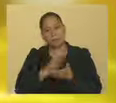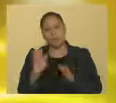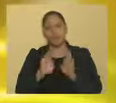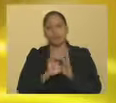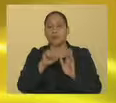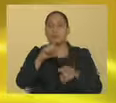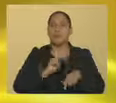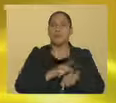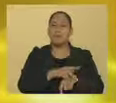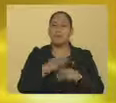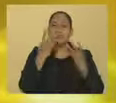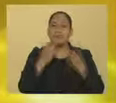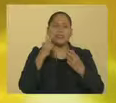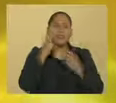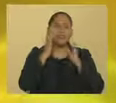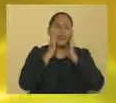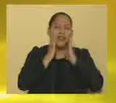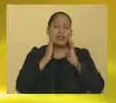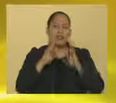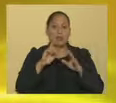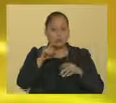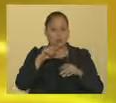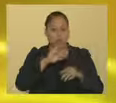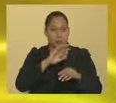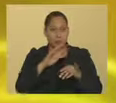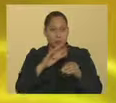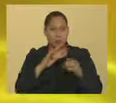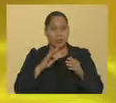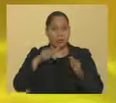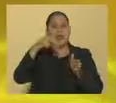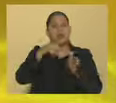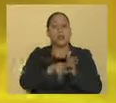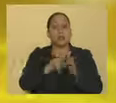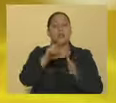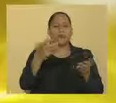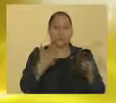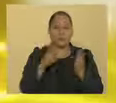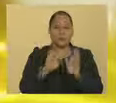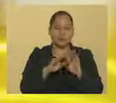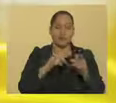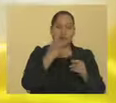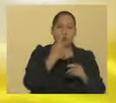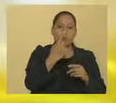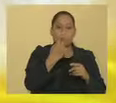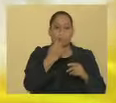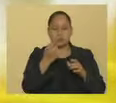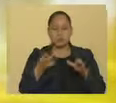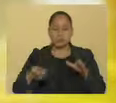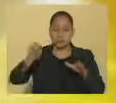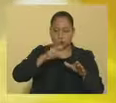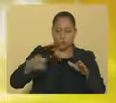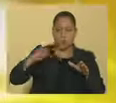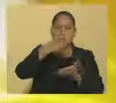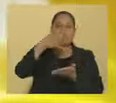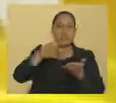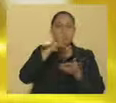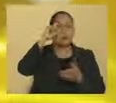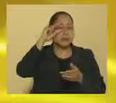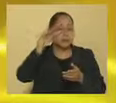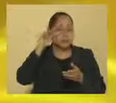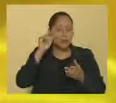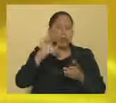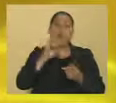tienen la piel seca, ¿no? La piel seca y se van a meter a su tina, lo que pueden hacer es poner una o dos cucharadas de aceite de almendras